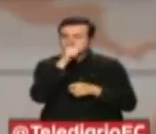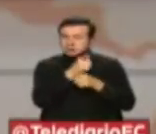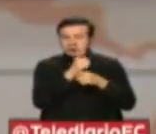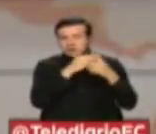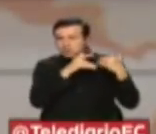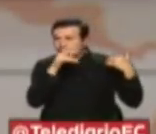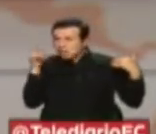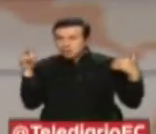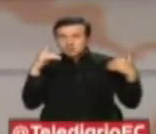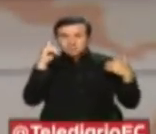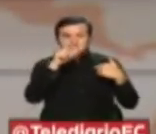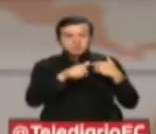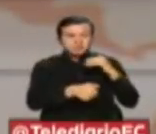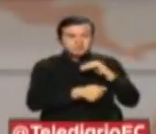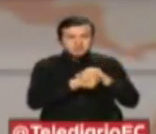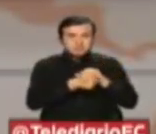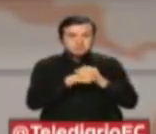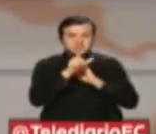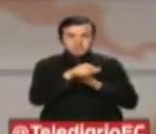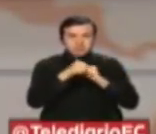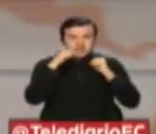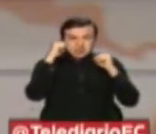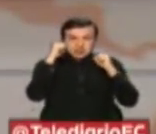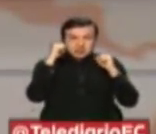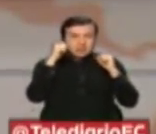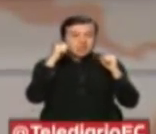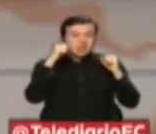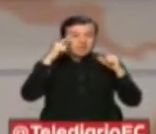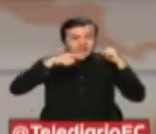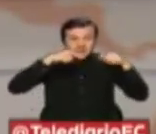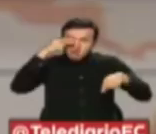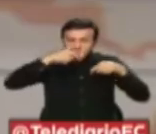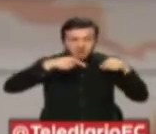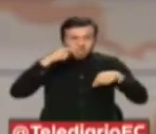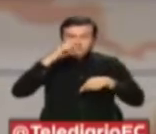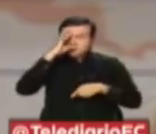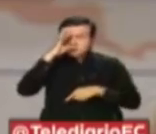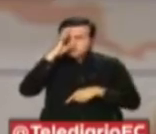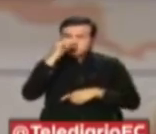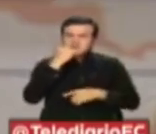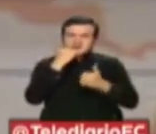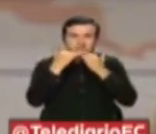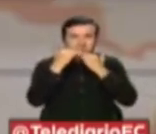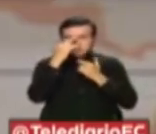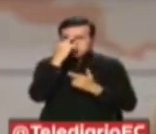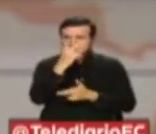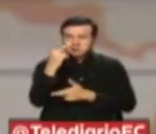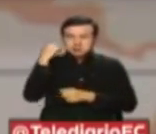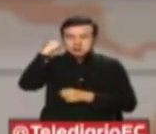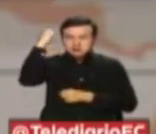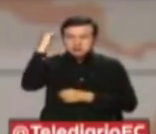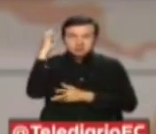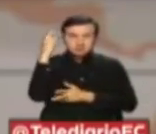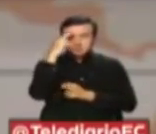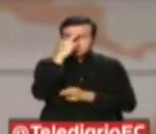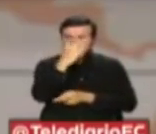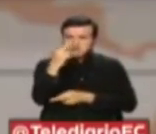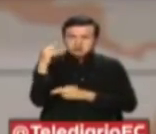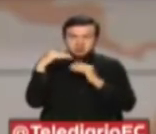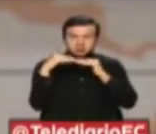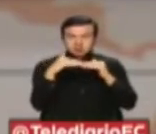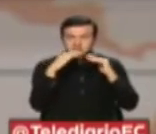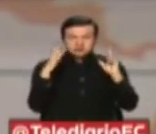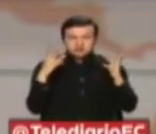a un señor fanático del poder y una ideología absurda que no respetaba derechos que no respetaba la